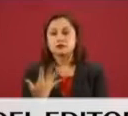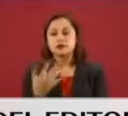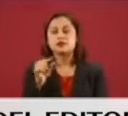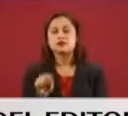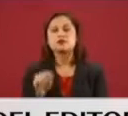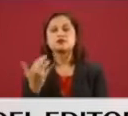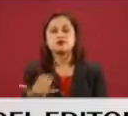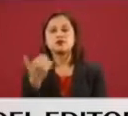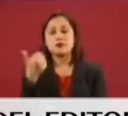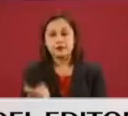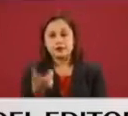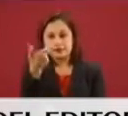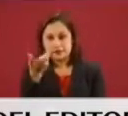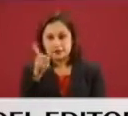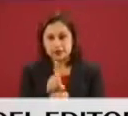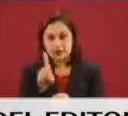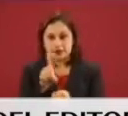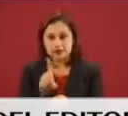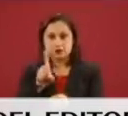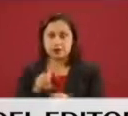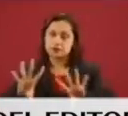185.56 pesos diarios,